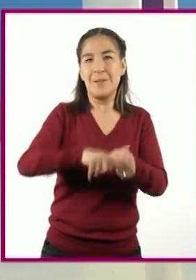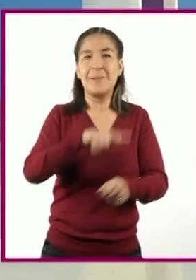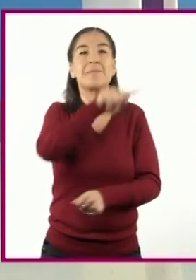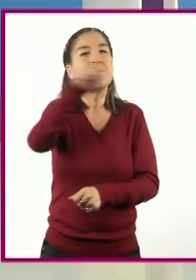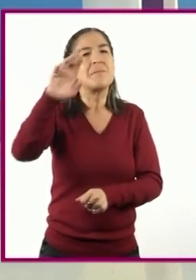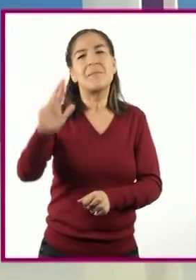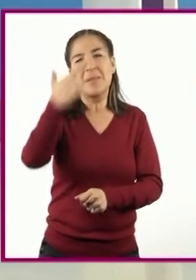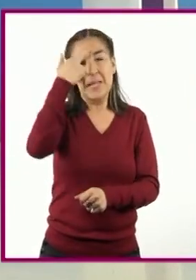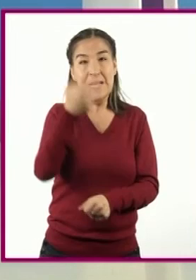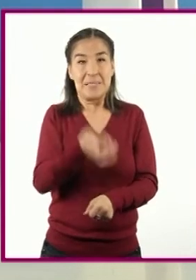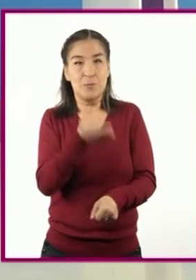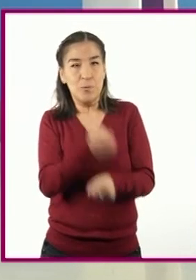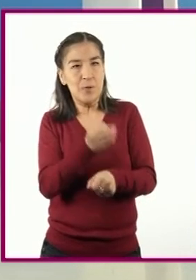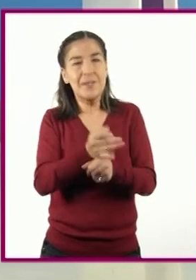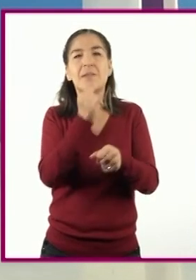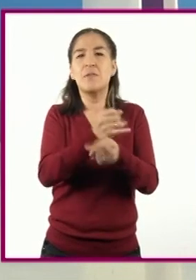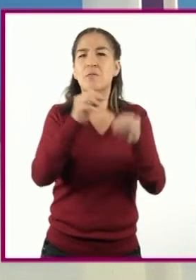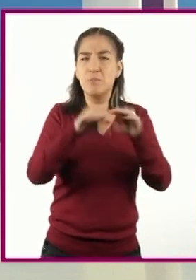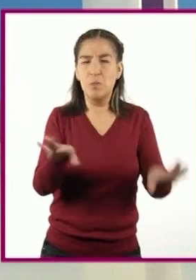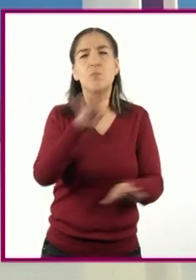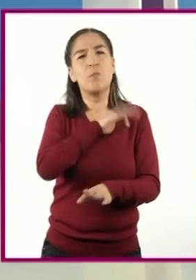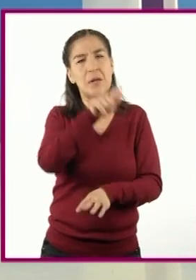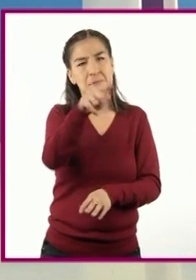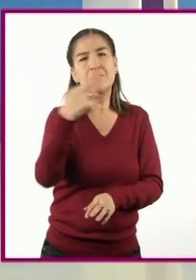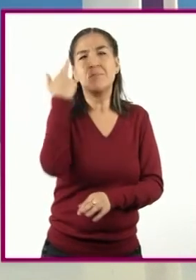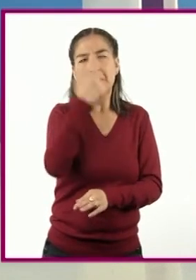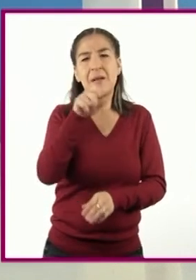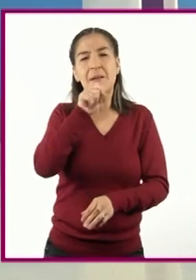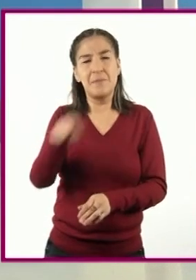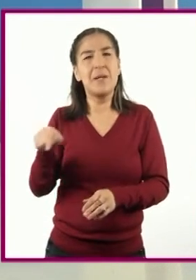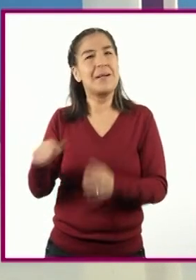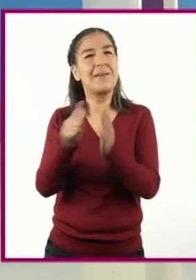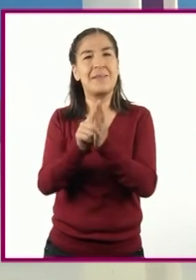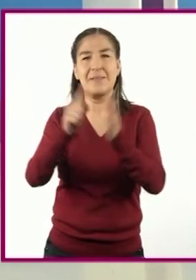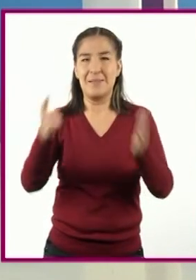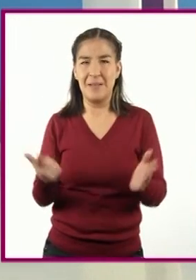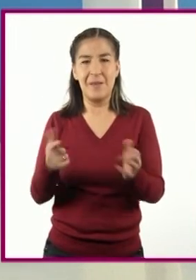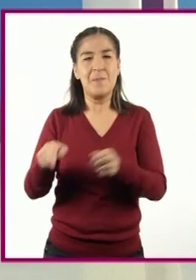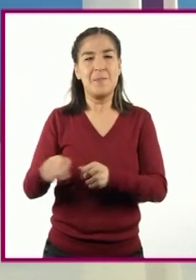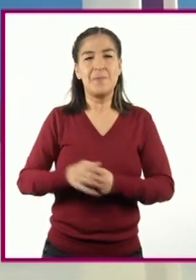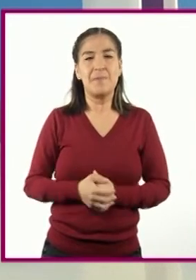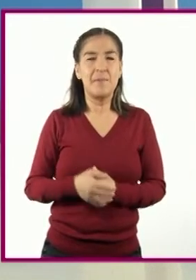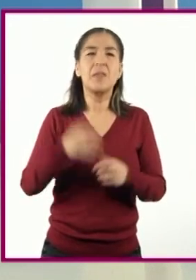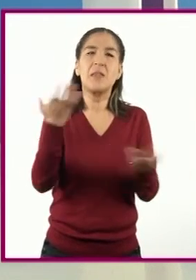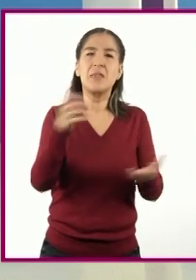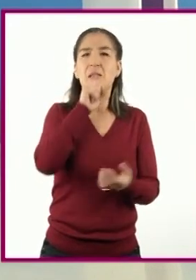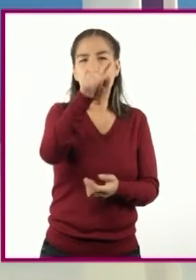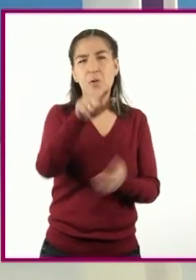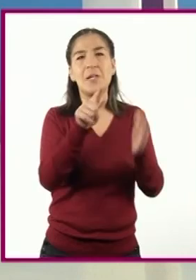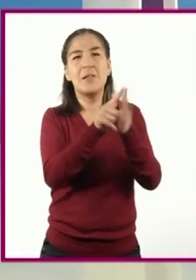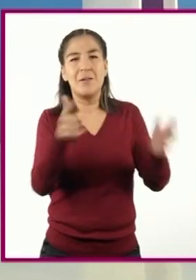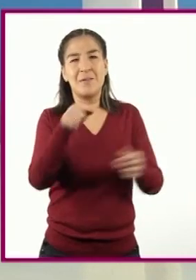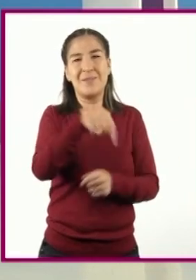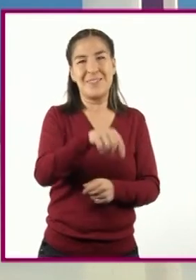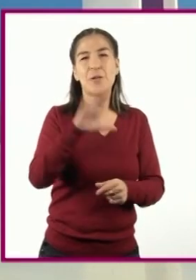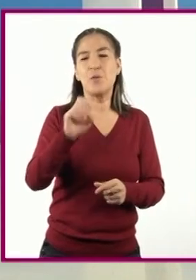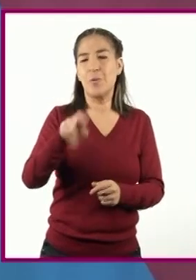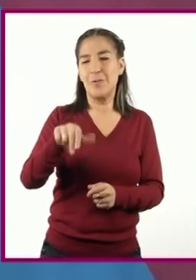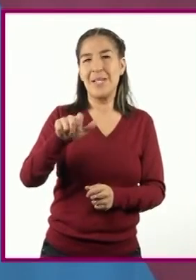Recuerden que esta información la pueden consultar también en sus libros de texto y en libros de